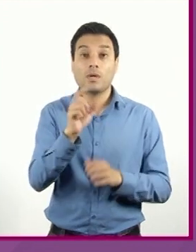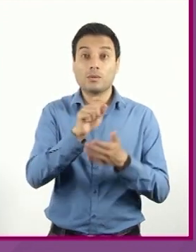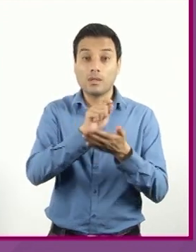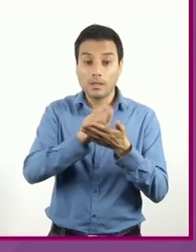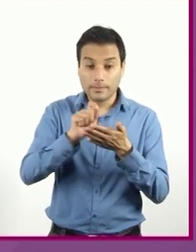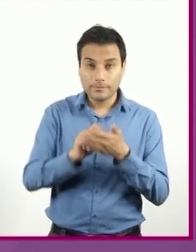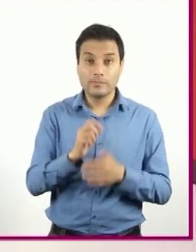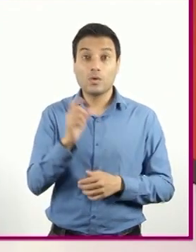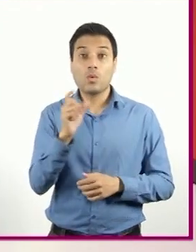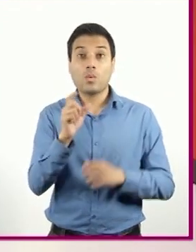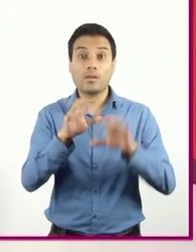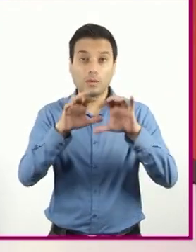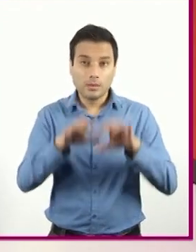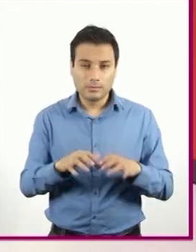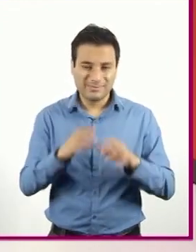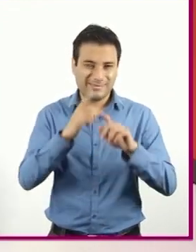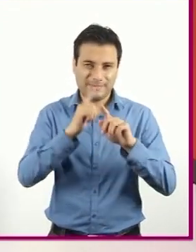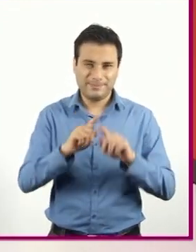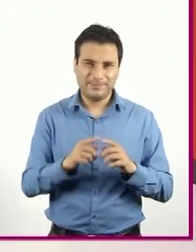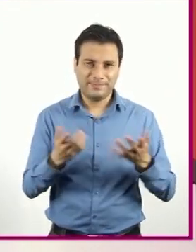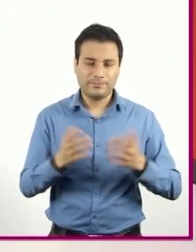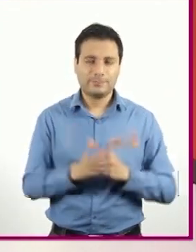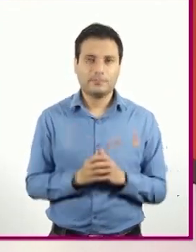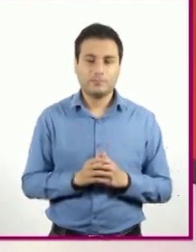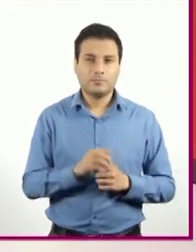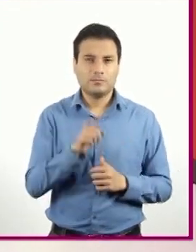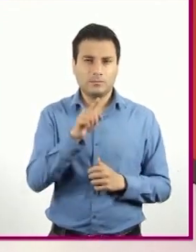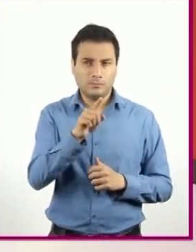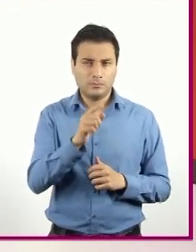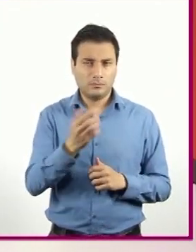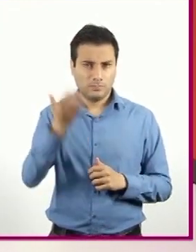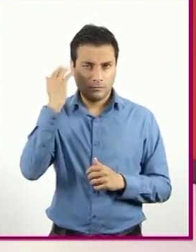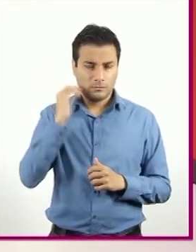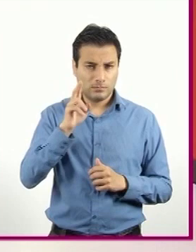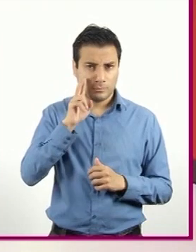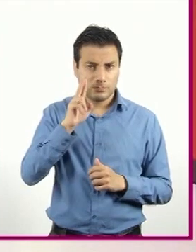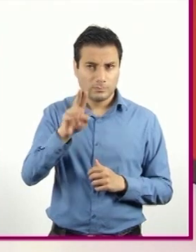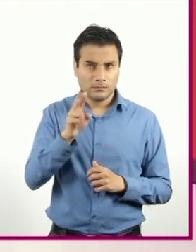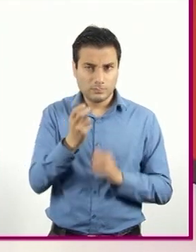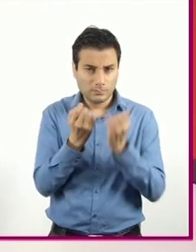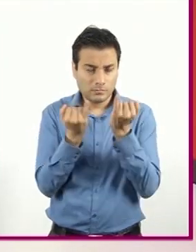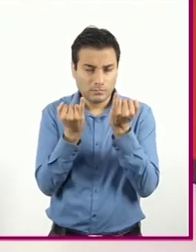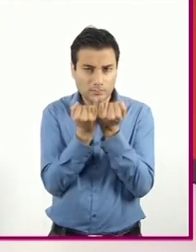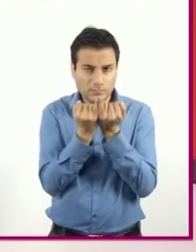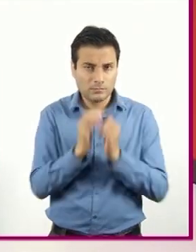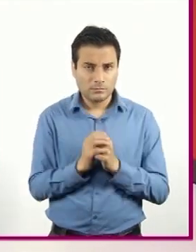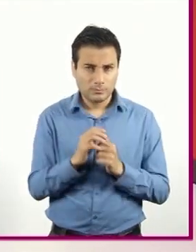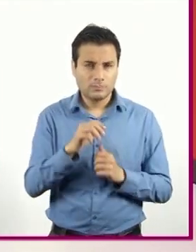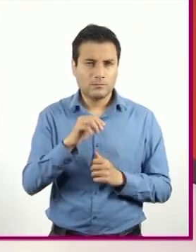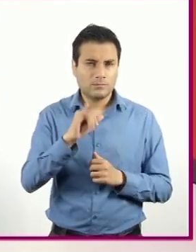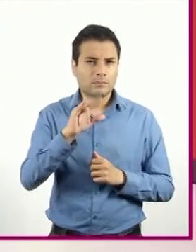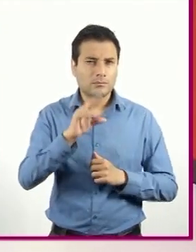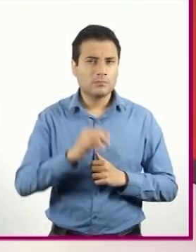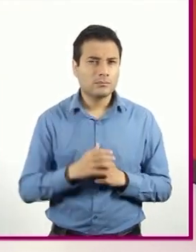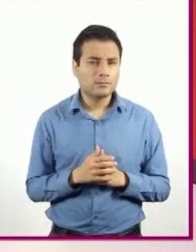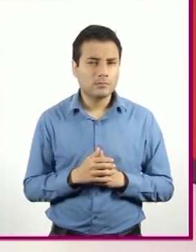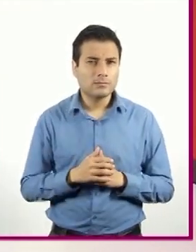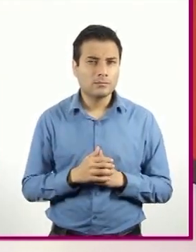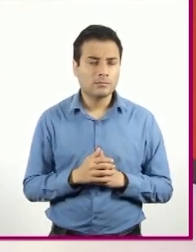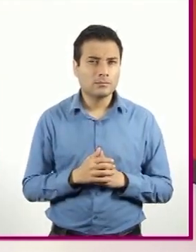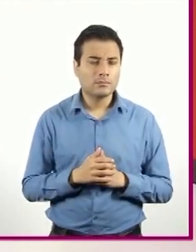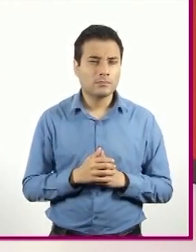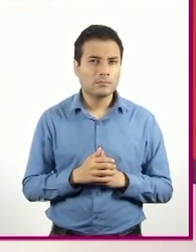cuando complete. ¿Conocen de algún caso donde una instrucción como esta no haya sido atendida y las consecuencias hayan